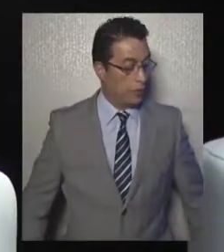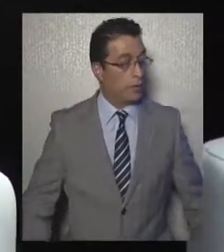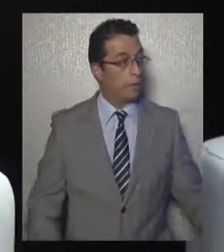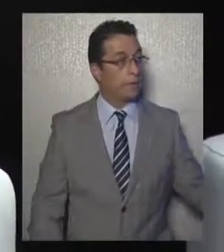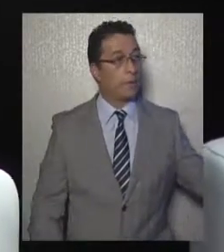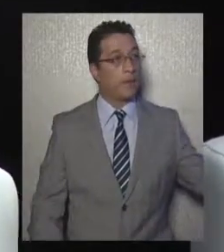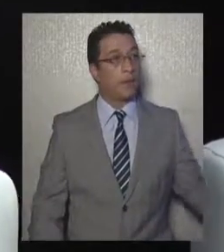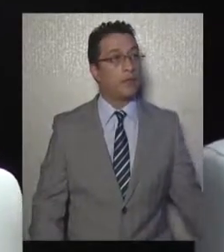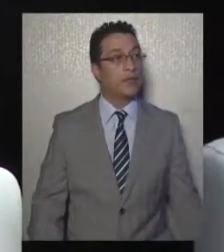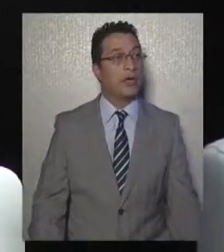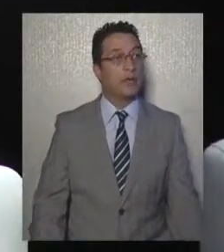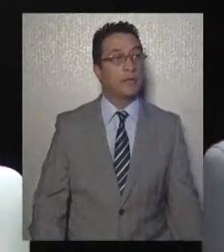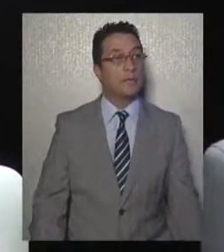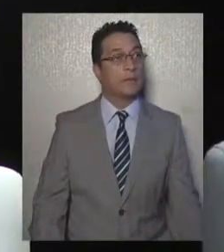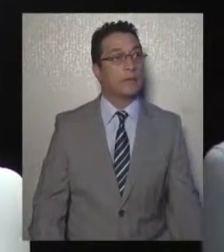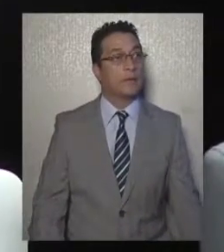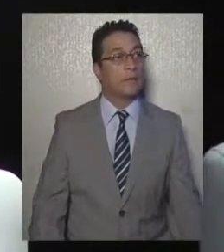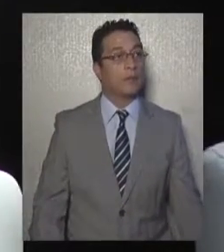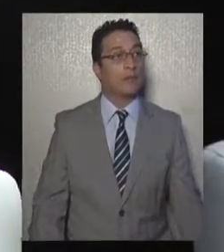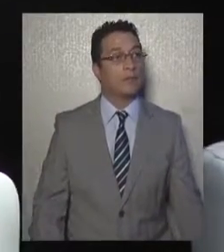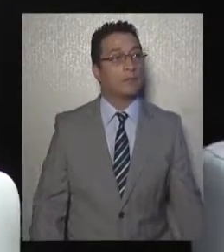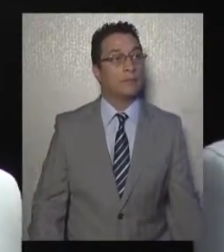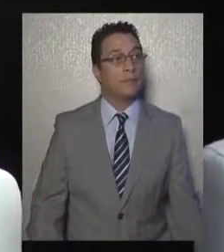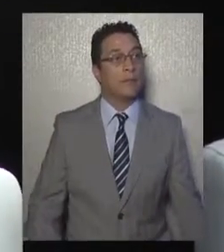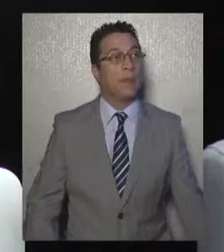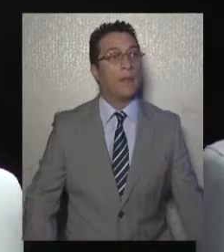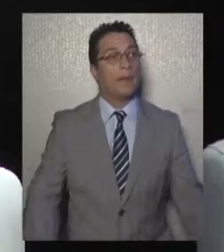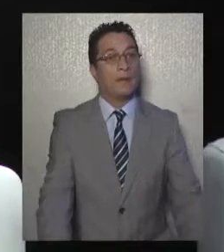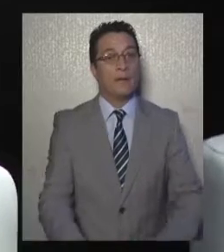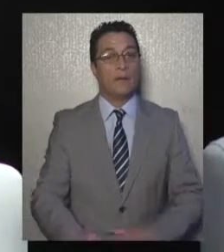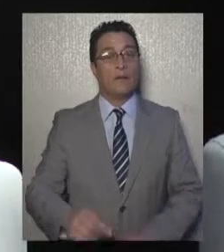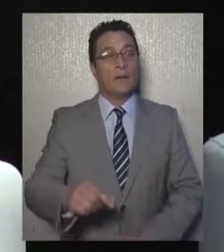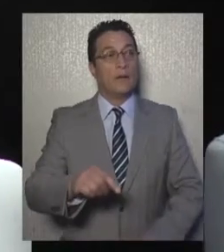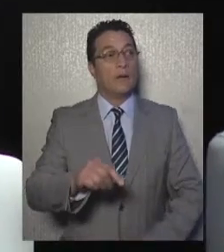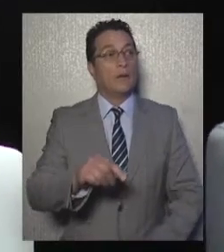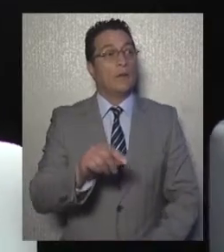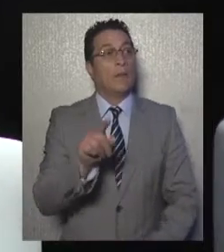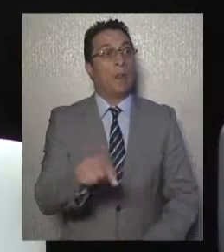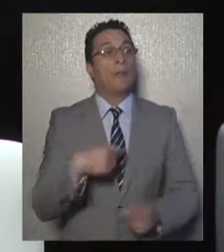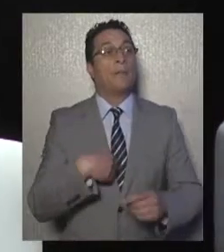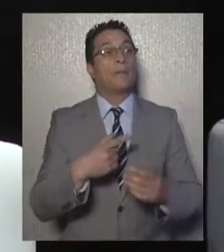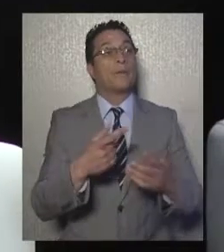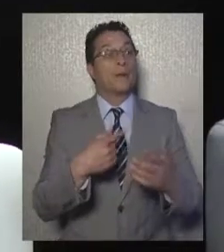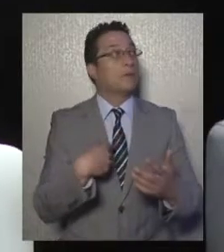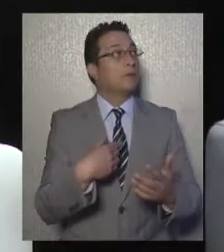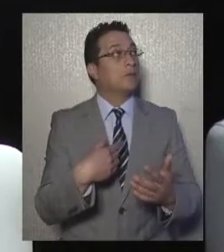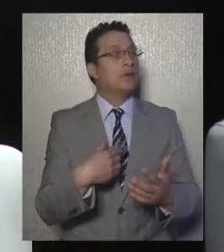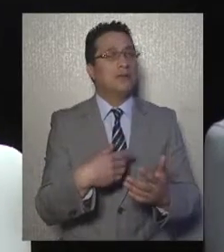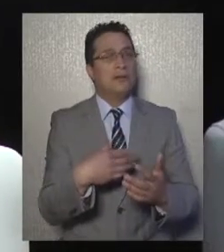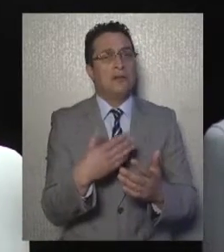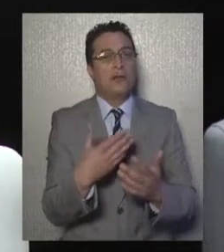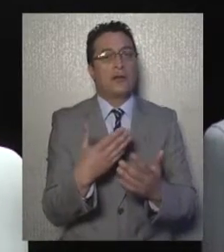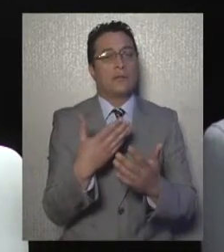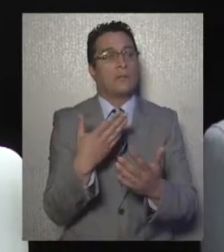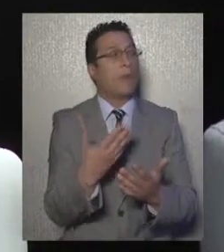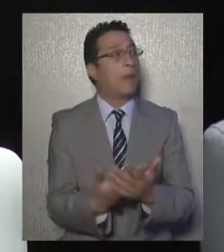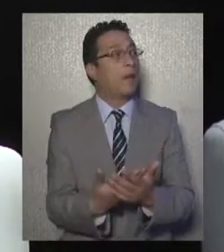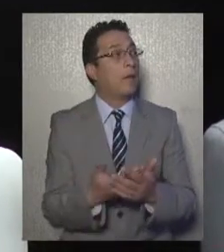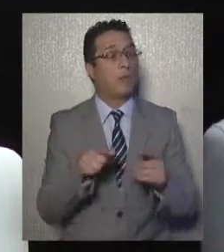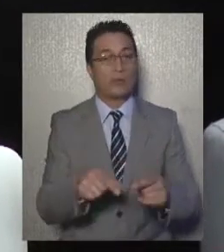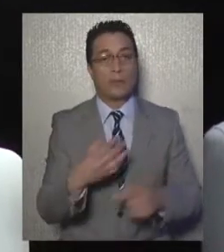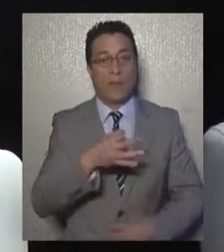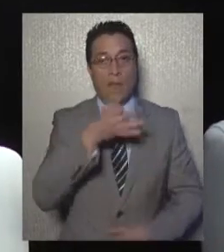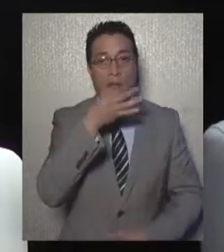Rafael, quería partir con una pregunta media así como existencialista. ¿Puedo yo sí aprovechar también el privilegio de ser el tercero y por lo tanto